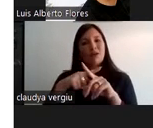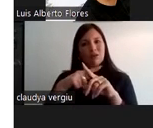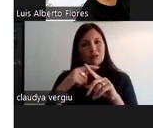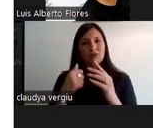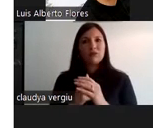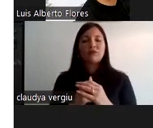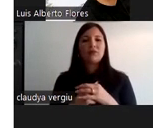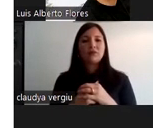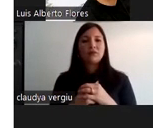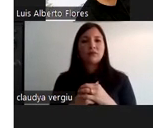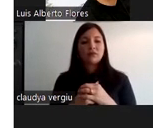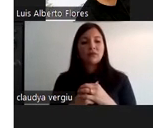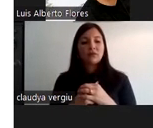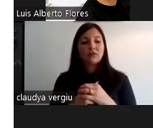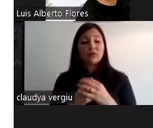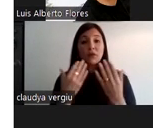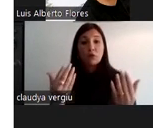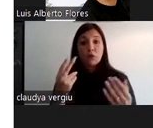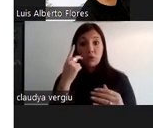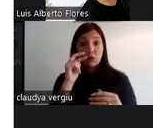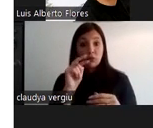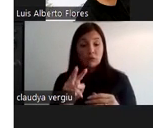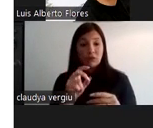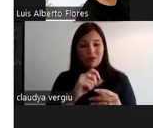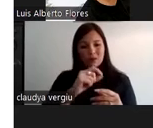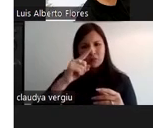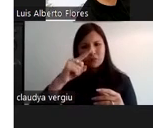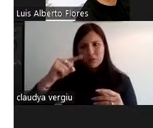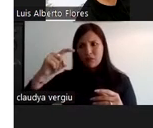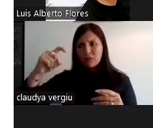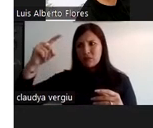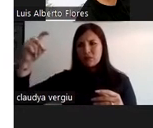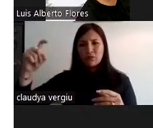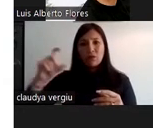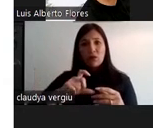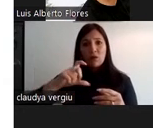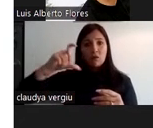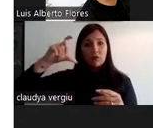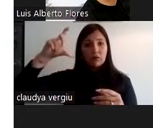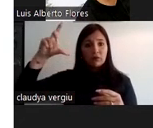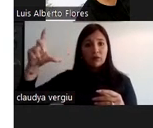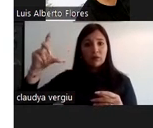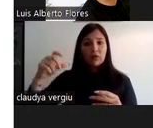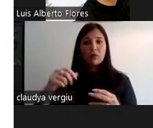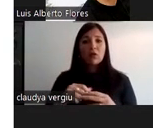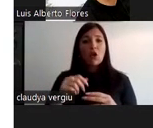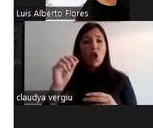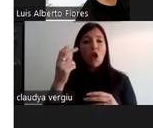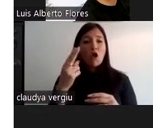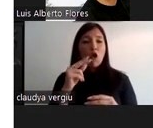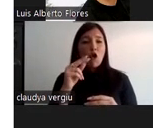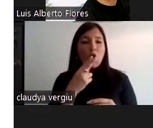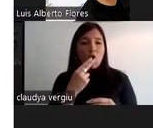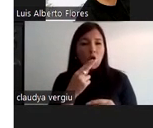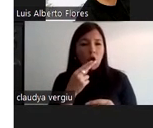En las siguientes diapositivas y como podemos ver Acá está la inflación que estuvo alrededor que es el que está en color azul que